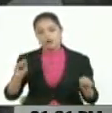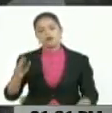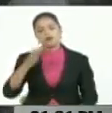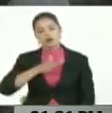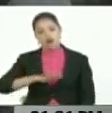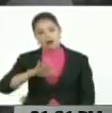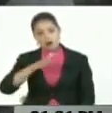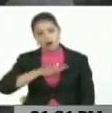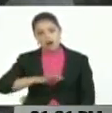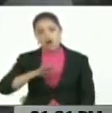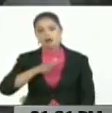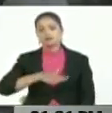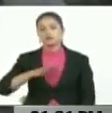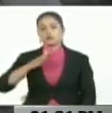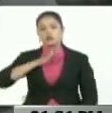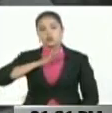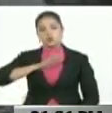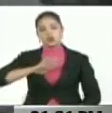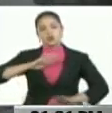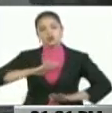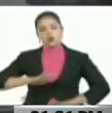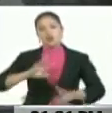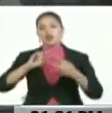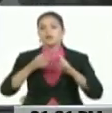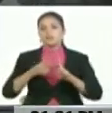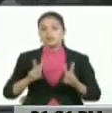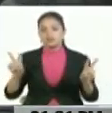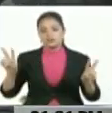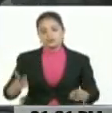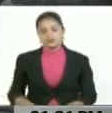calma, a la cordura y a la paz.